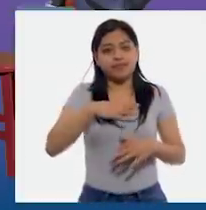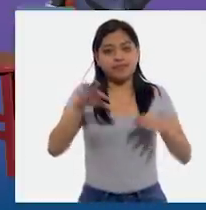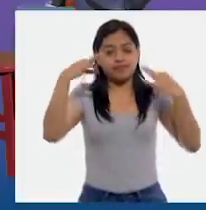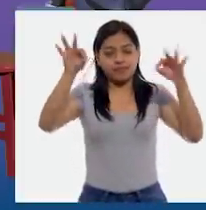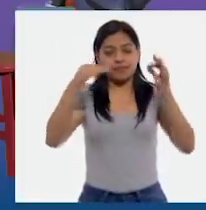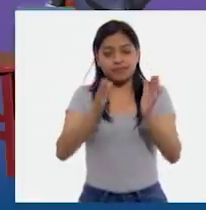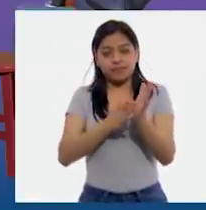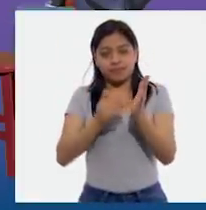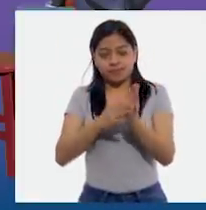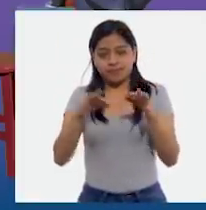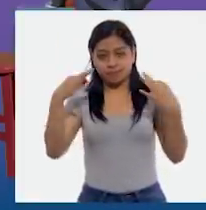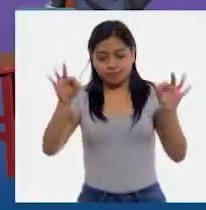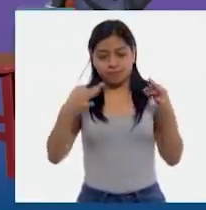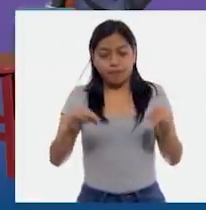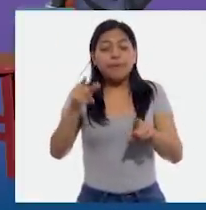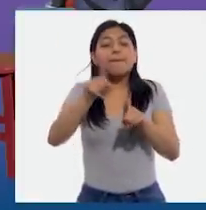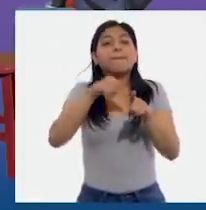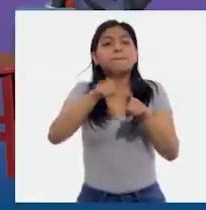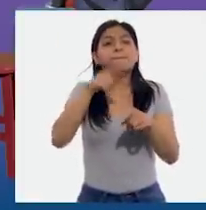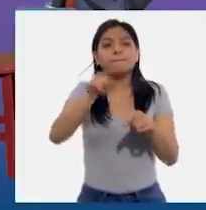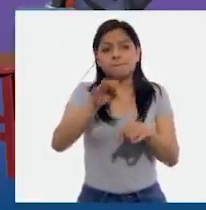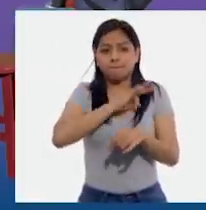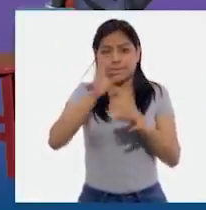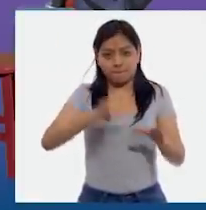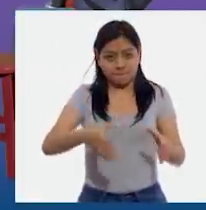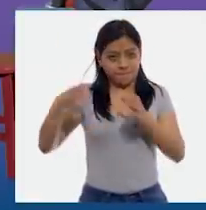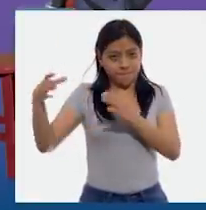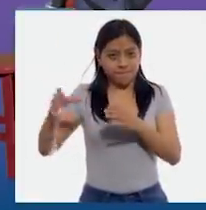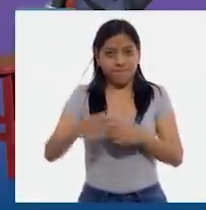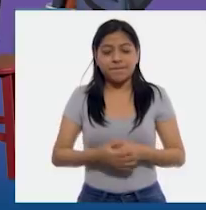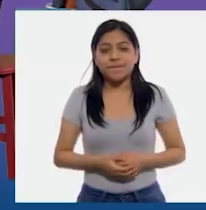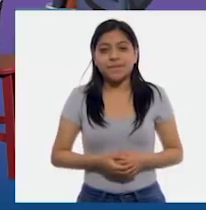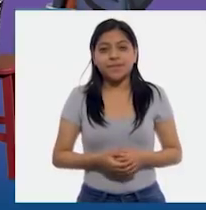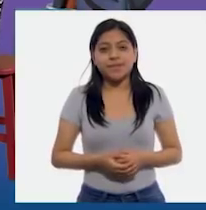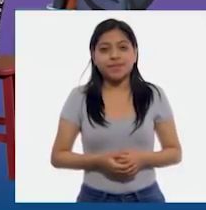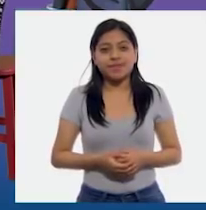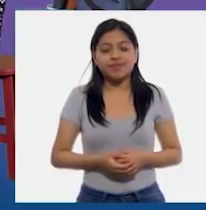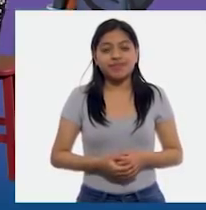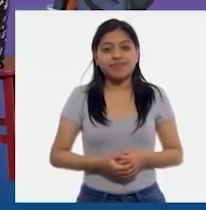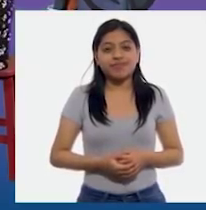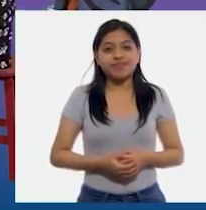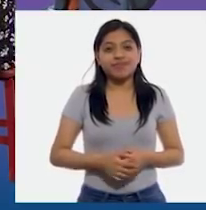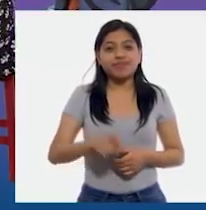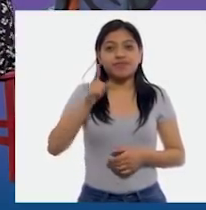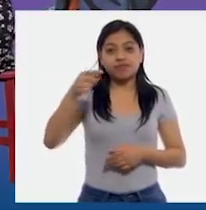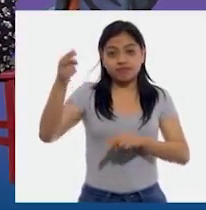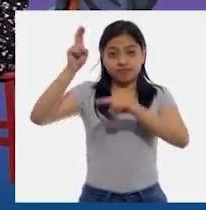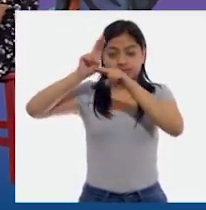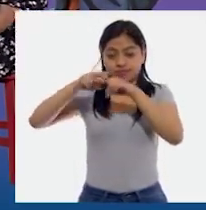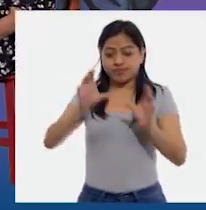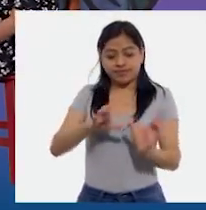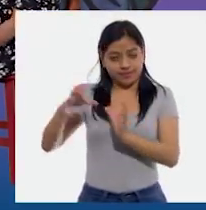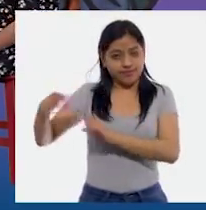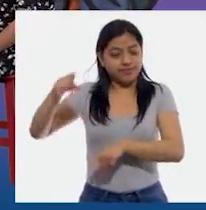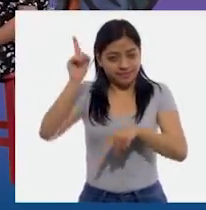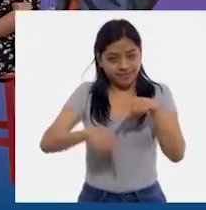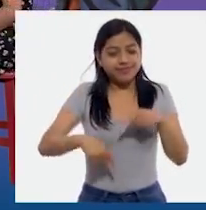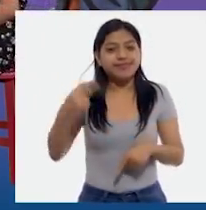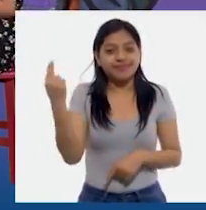colores así. Mira, quita ese bote. Ah, ok. Pues me invitaste a sentarme aquí. Vas a quedar todo gigante. ¿En tu super